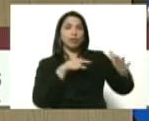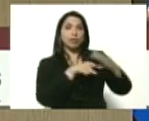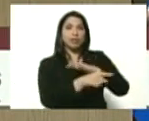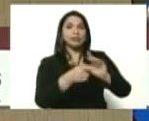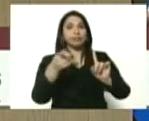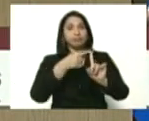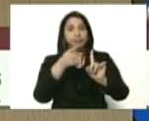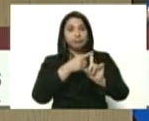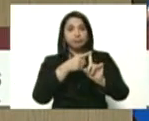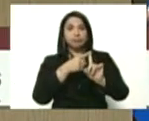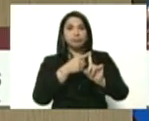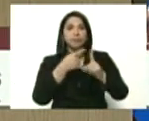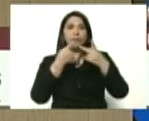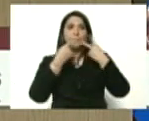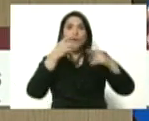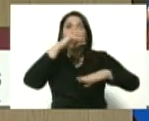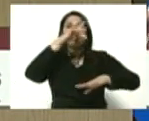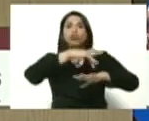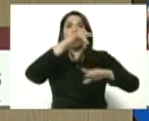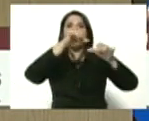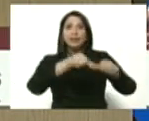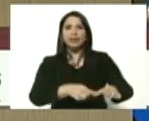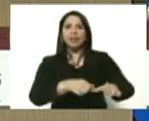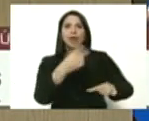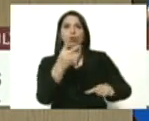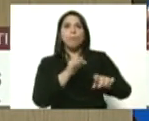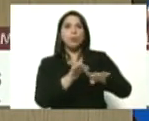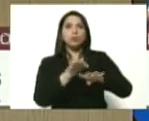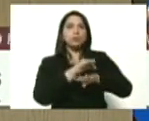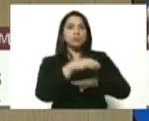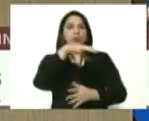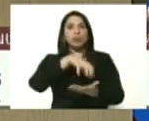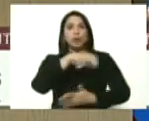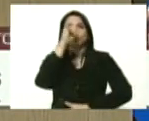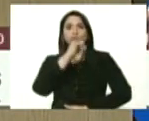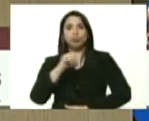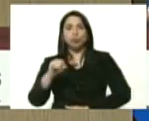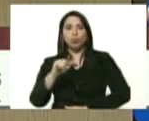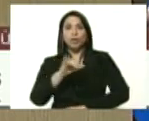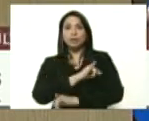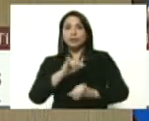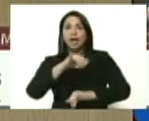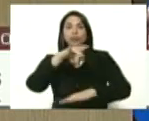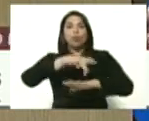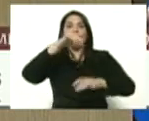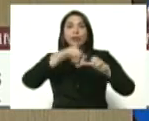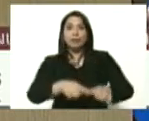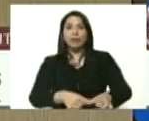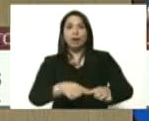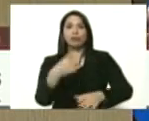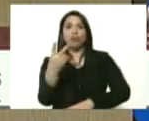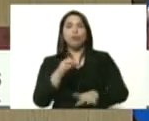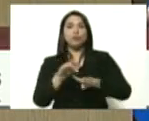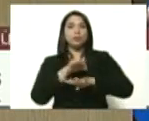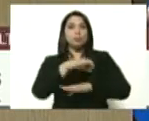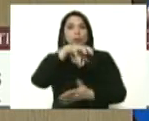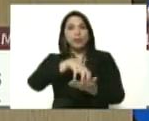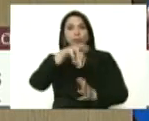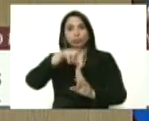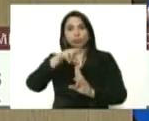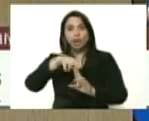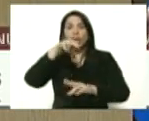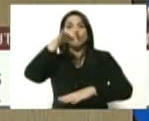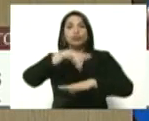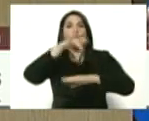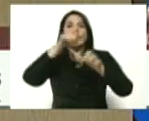lugar, se decreta toque de queda en dos municipios del estado Zulia, ya hay un toque de queda en dos municipios del estado Táchira, toque de